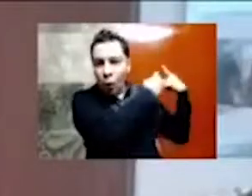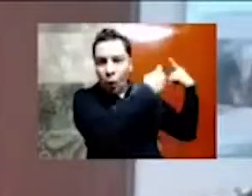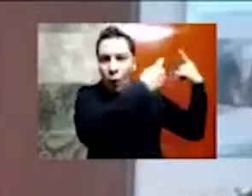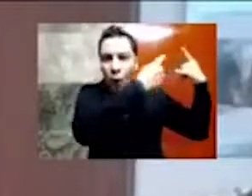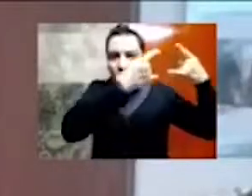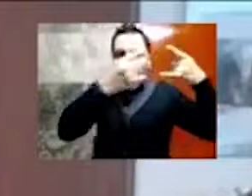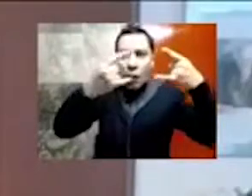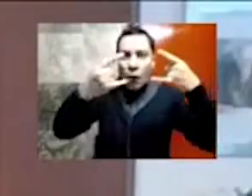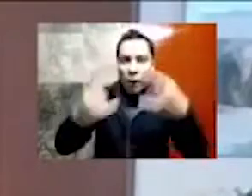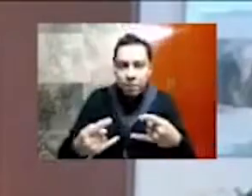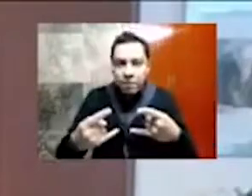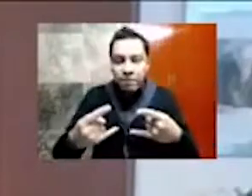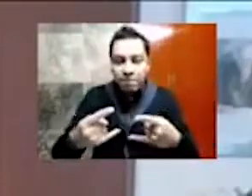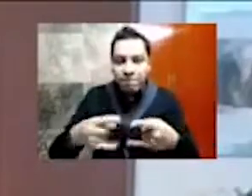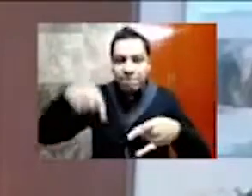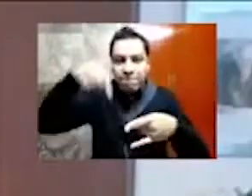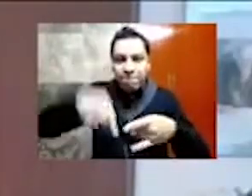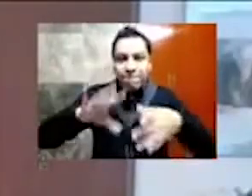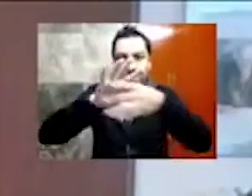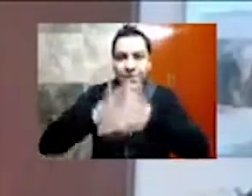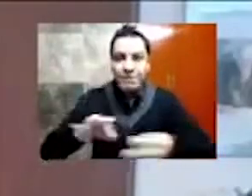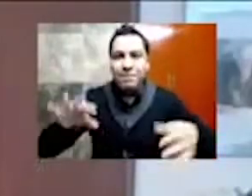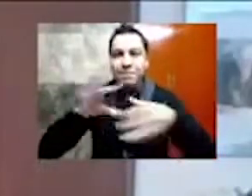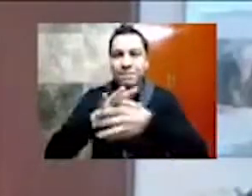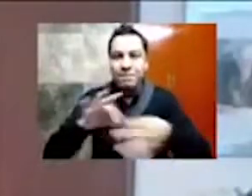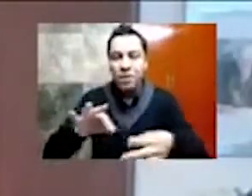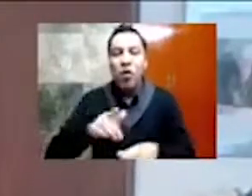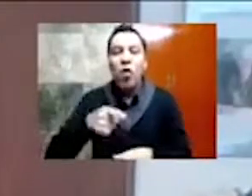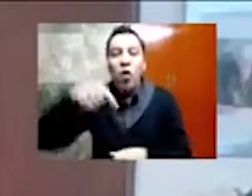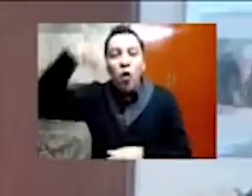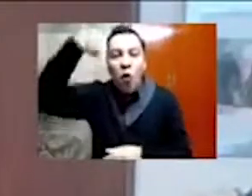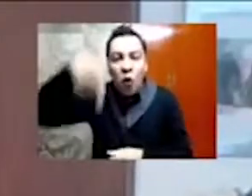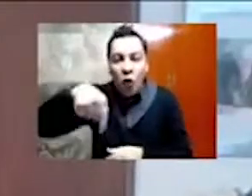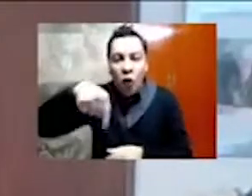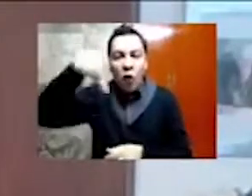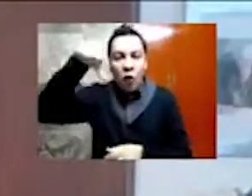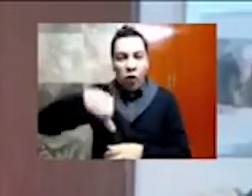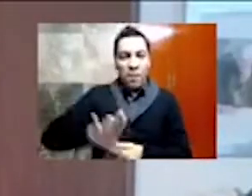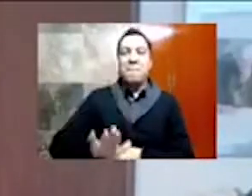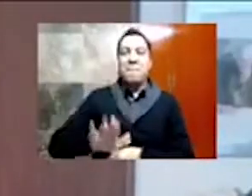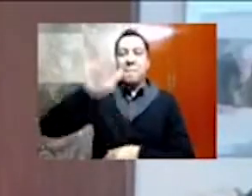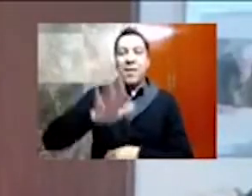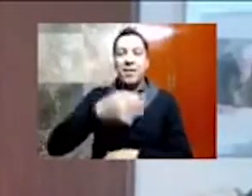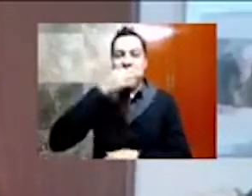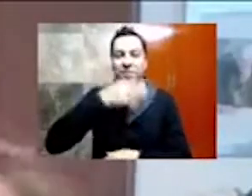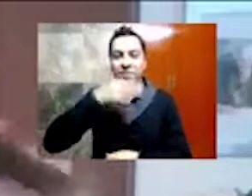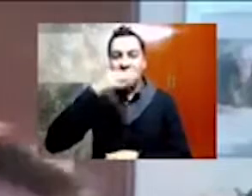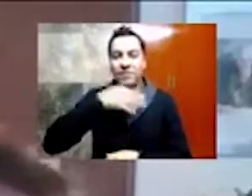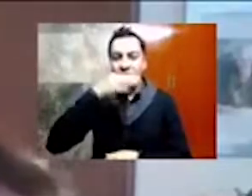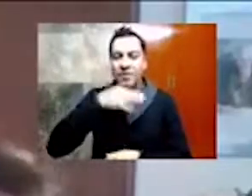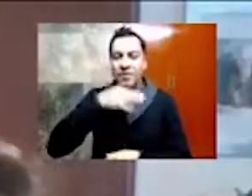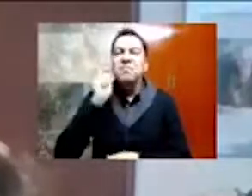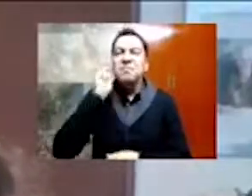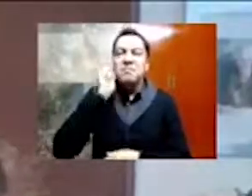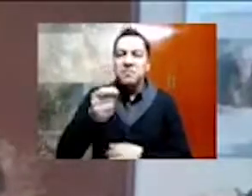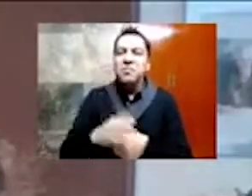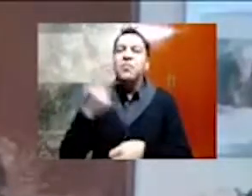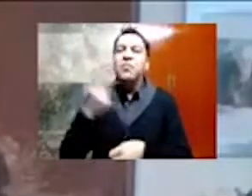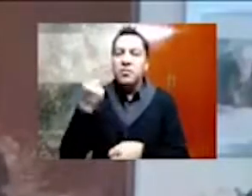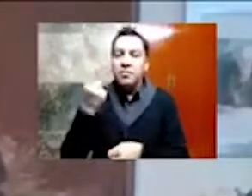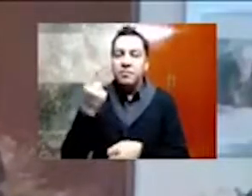Villalobos, estamos verdaderamente de fiesta porque, como bien dice el doctor Delgado, no queremos cerrar el